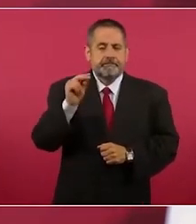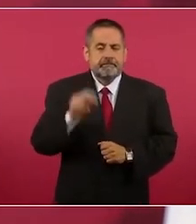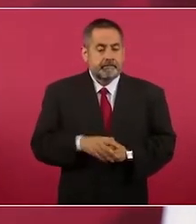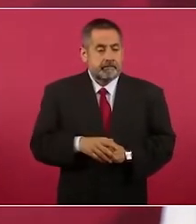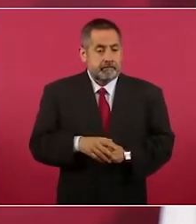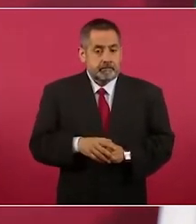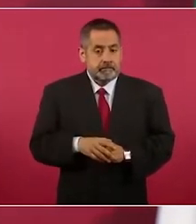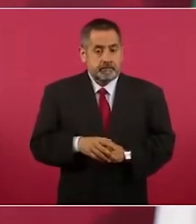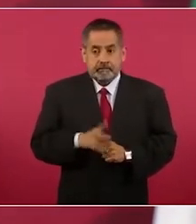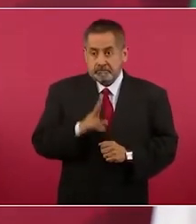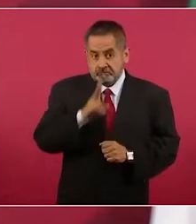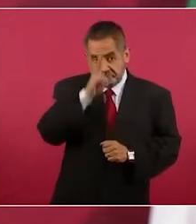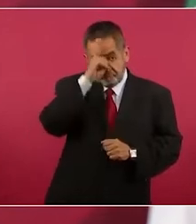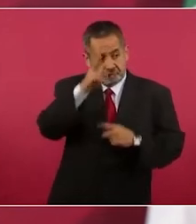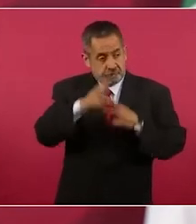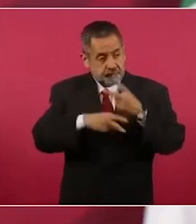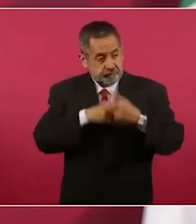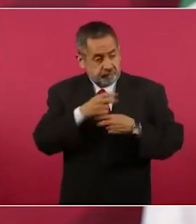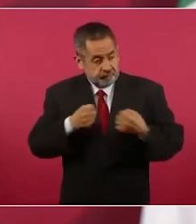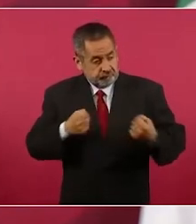genera más violencia.